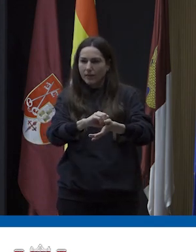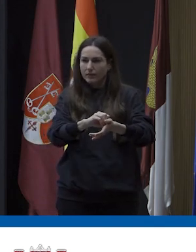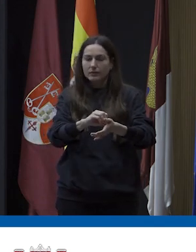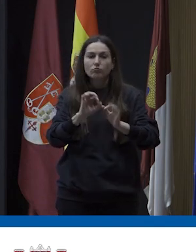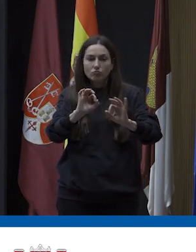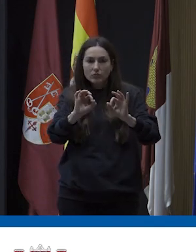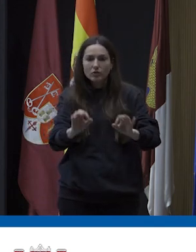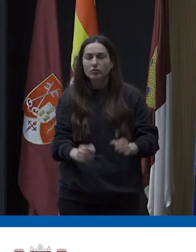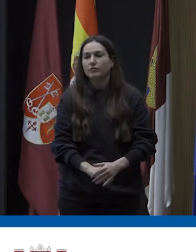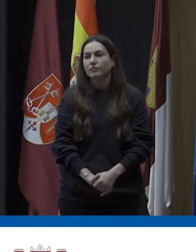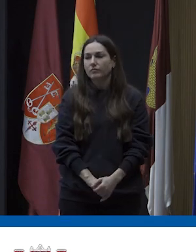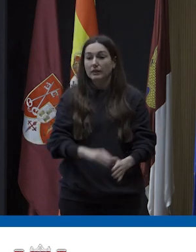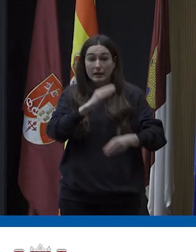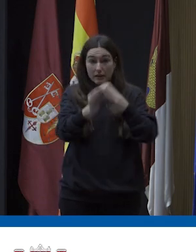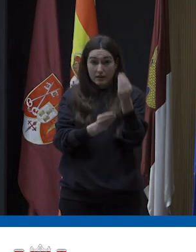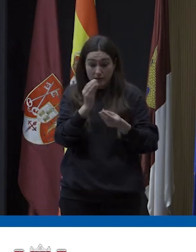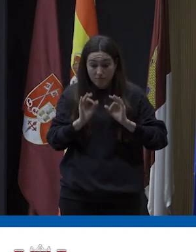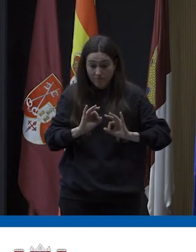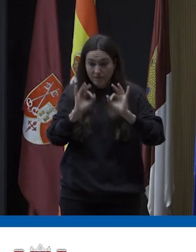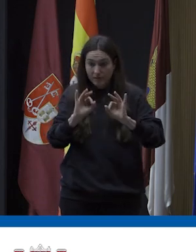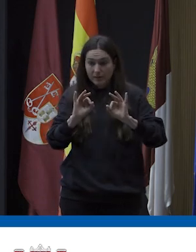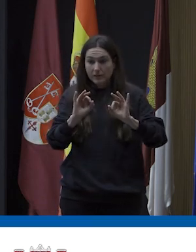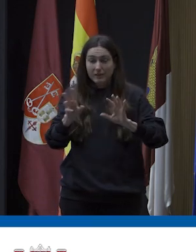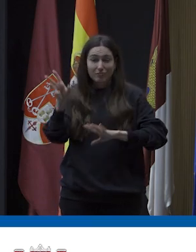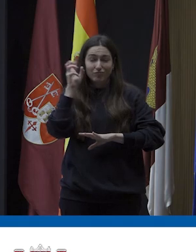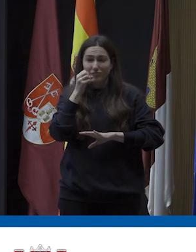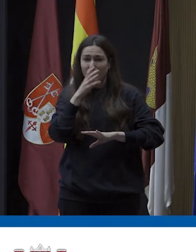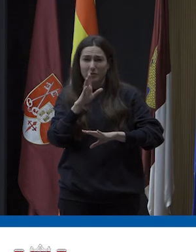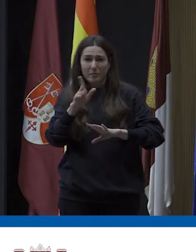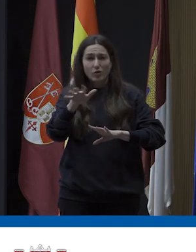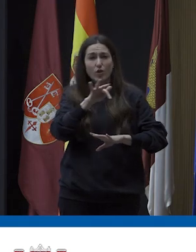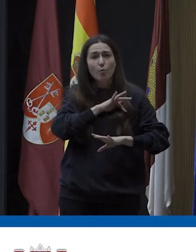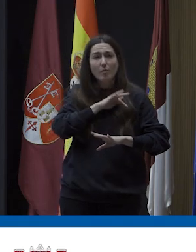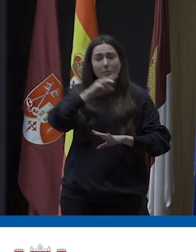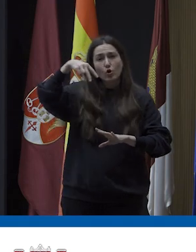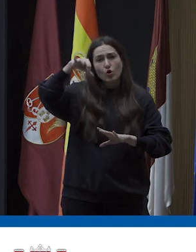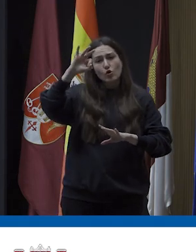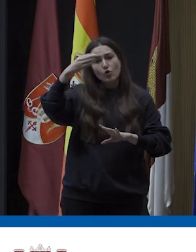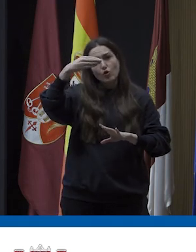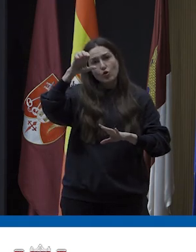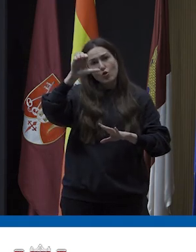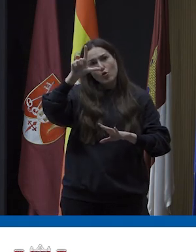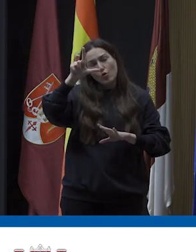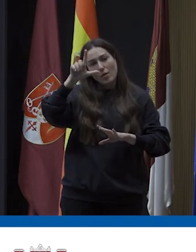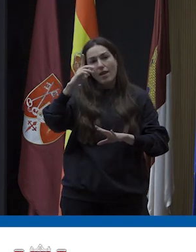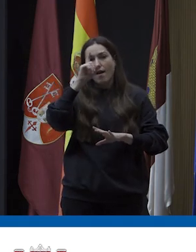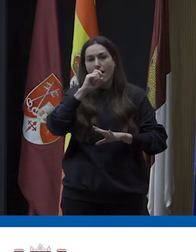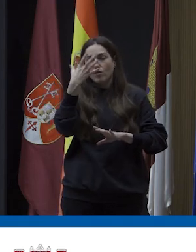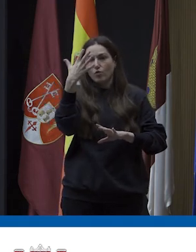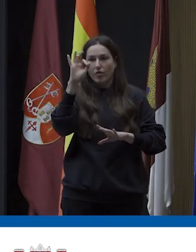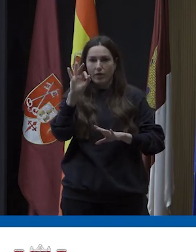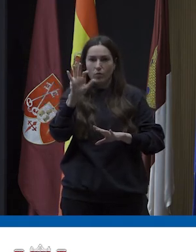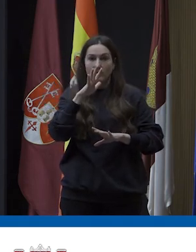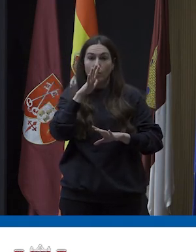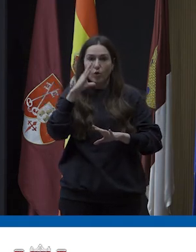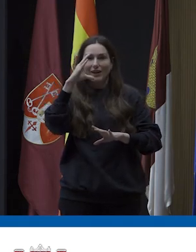hizo. Se lo hizo, y fue un premio Nobel en los años 50 su contribución al